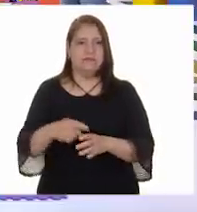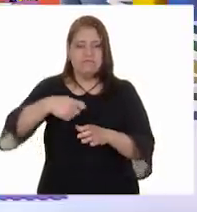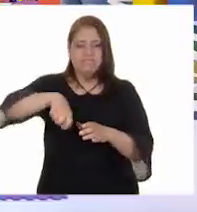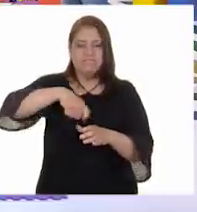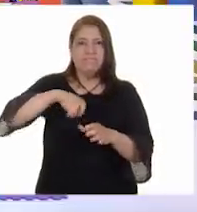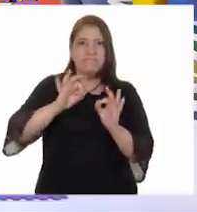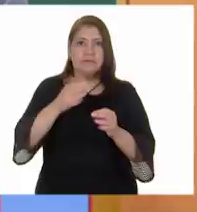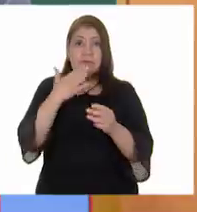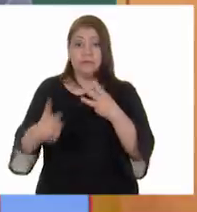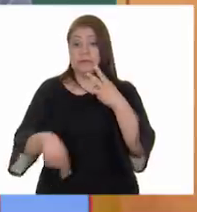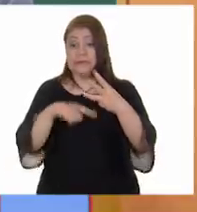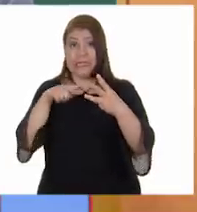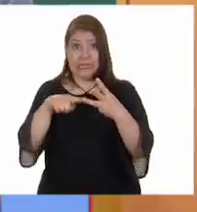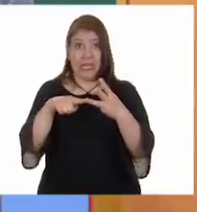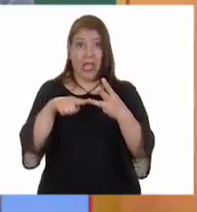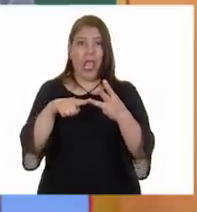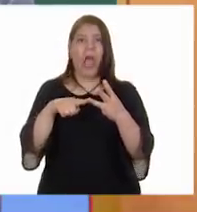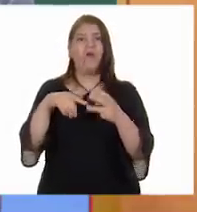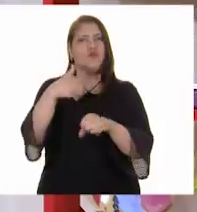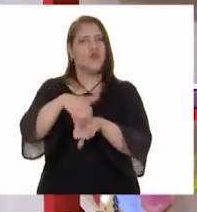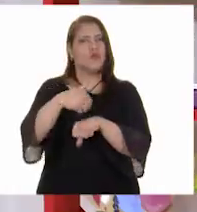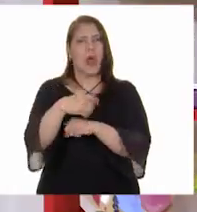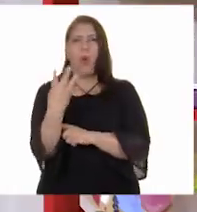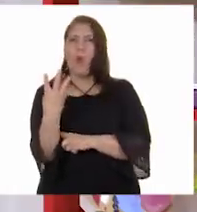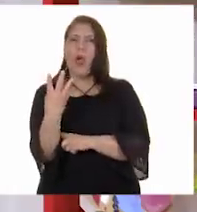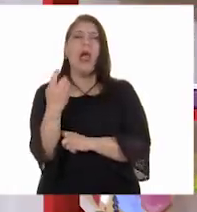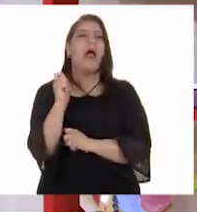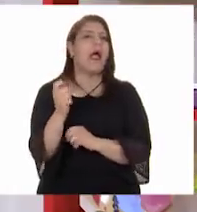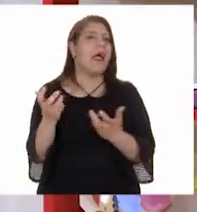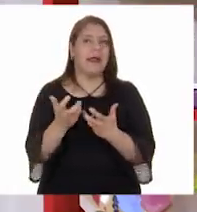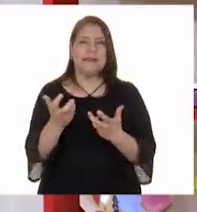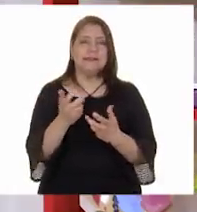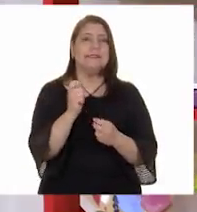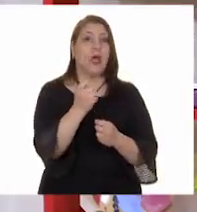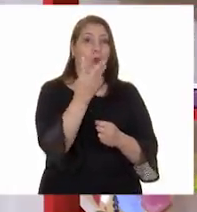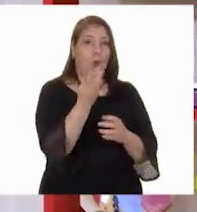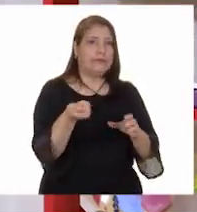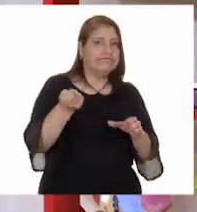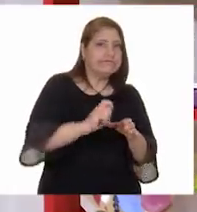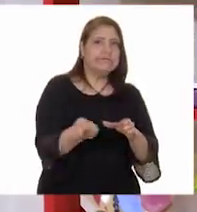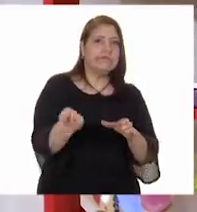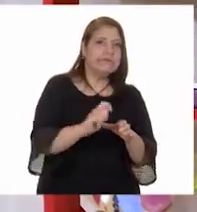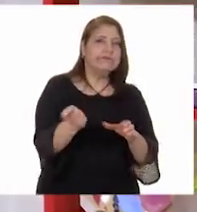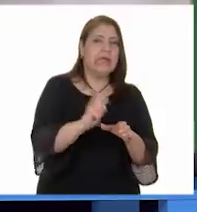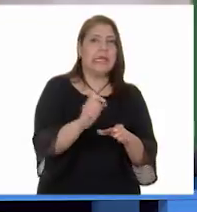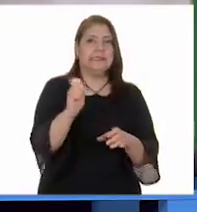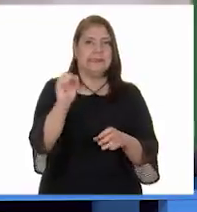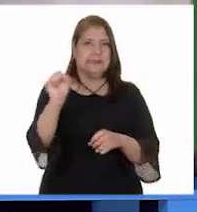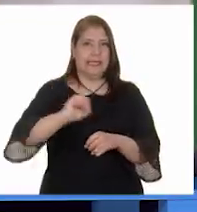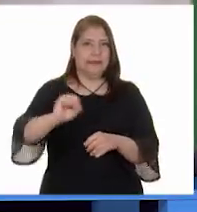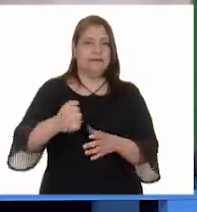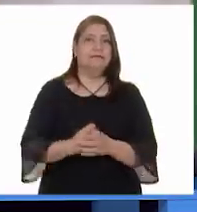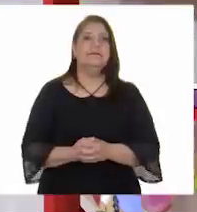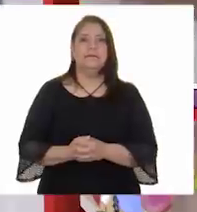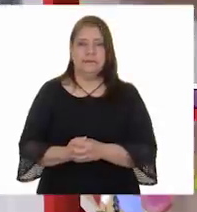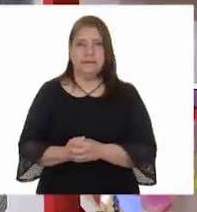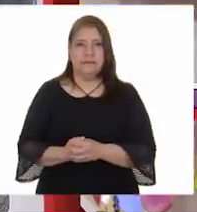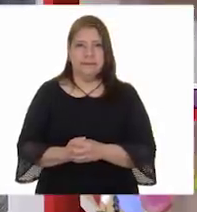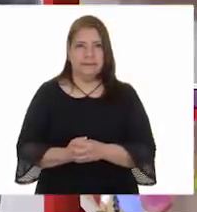Y en el tercer vaso que tenemos son cuatro... Cuatro cucharadas de cuatro sal. Cuatro cucharadas de sal. Muy